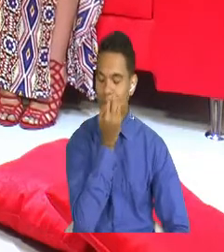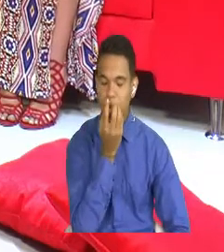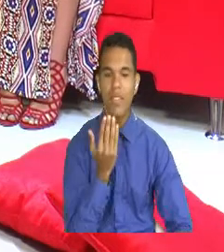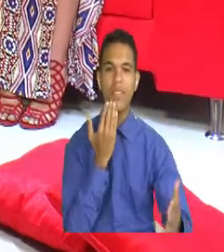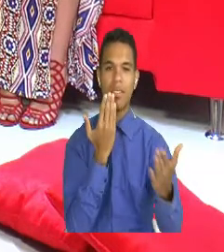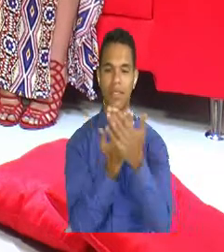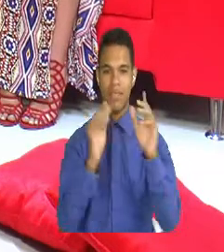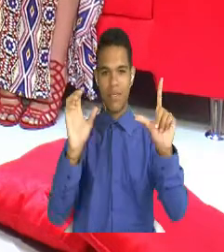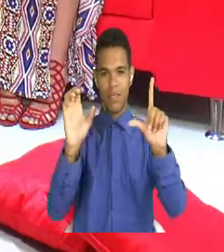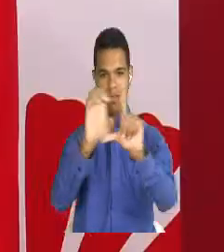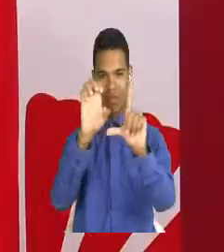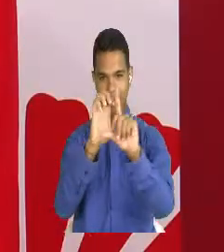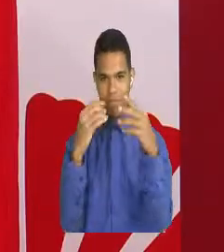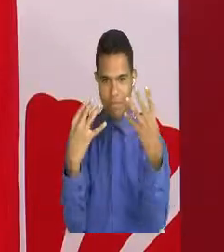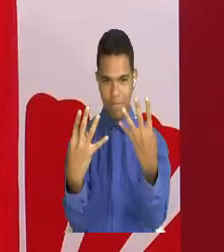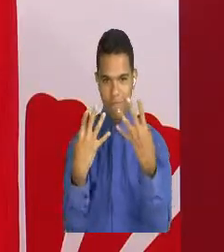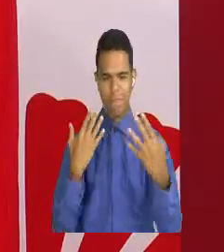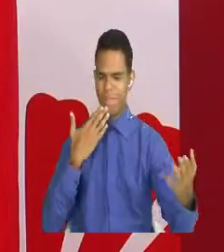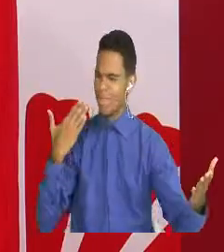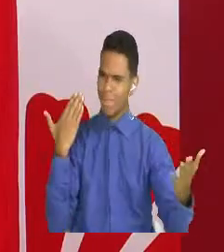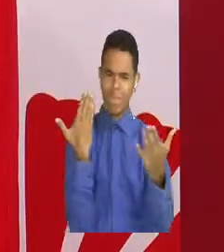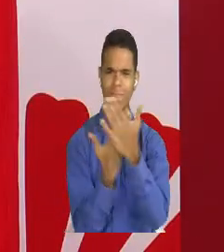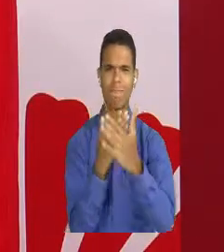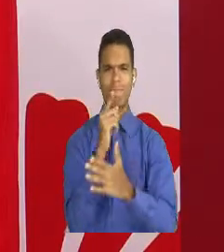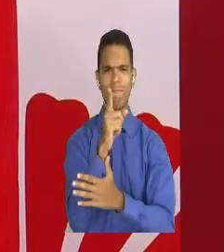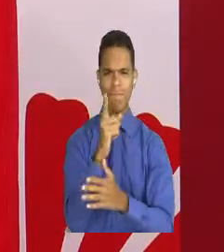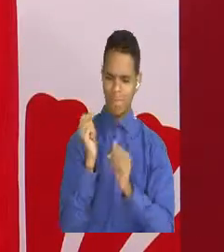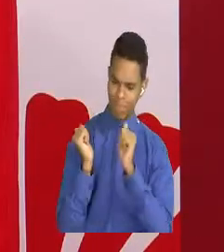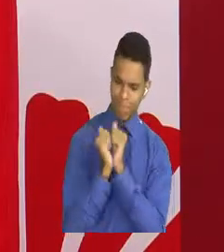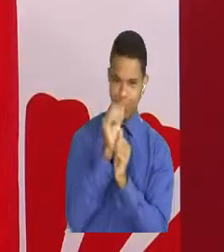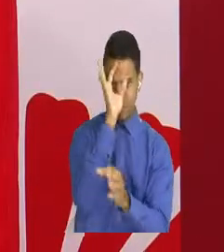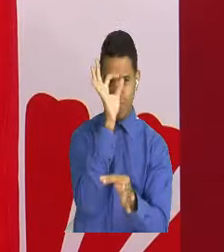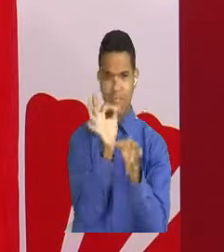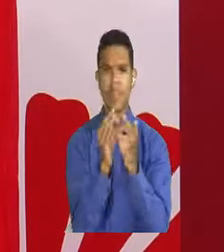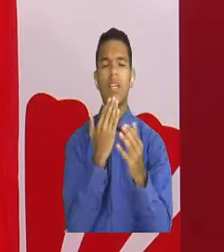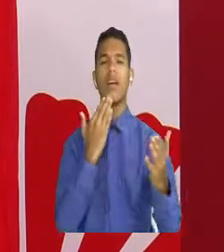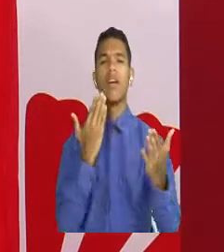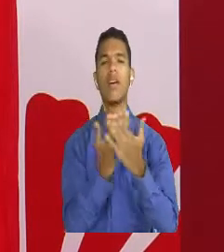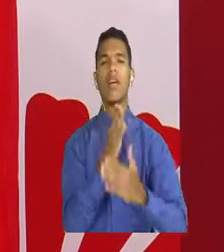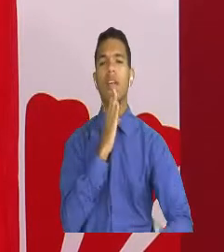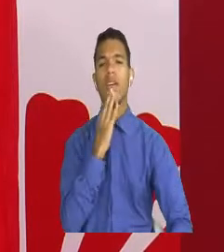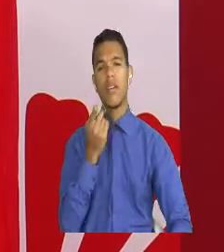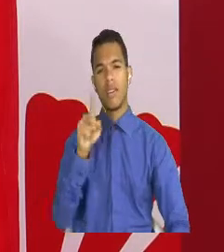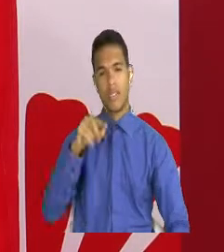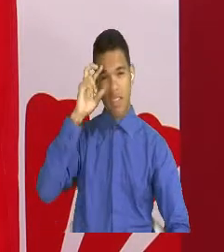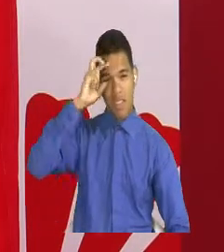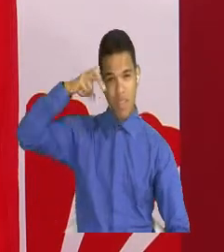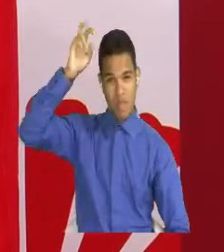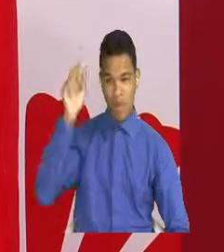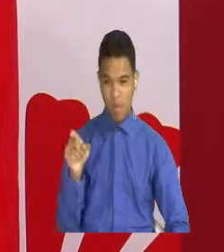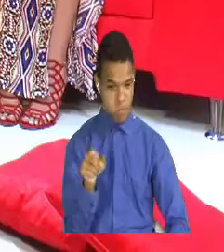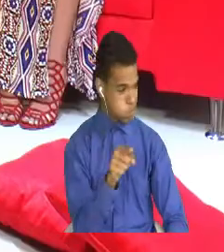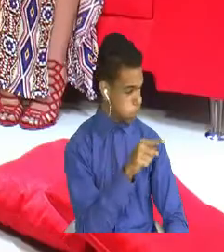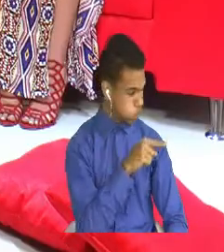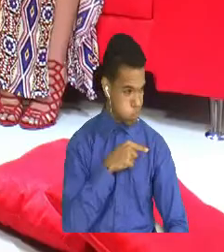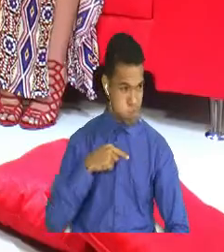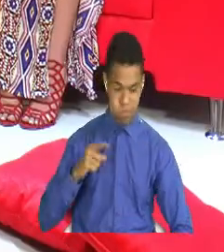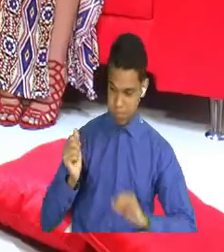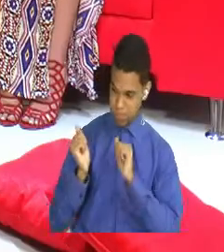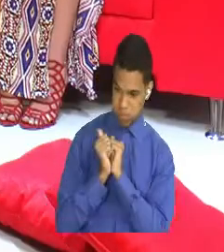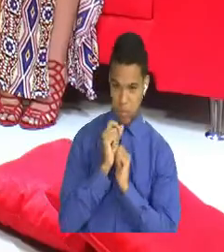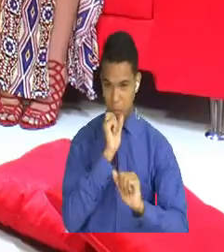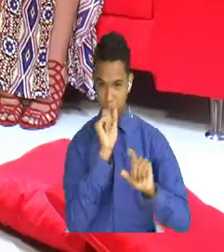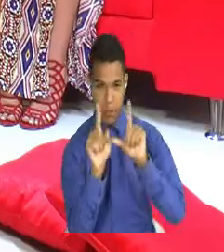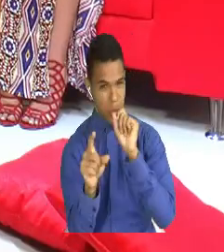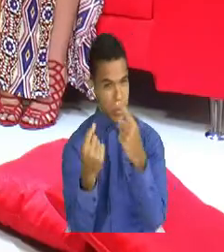estar acompañándonos todos los días fielmente en nuestro programa. Muchas gracias también a nuestras profesionales por ahí estar dispuestas a responderles a